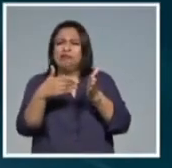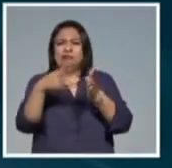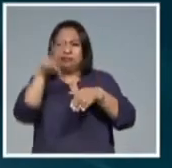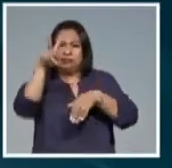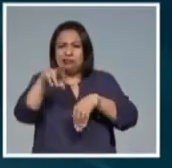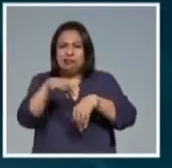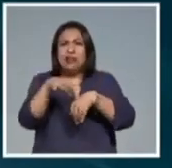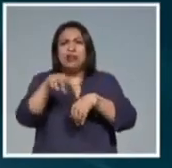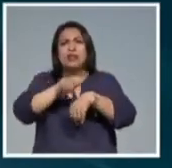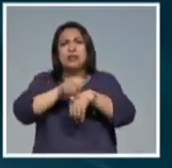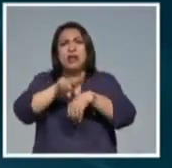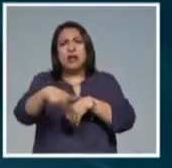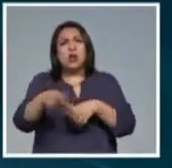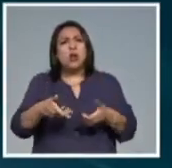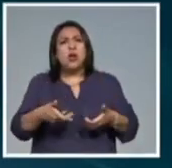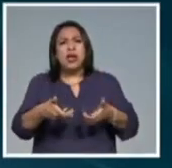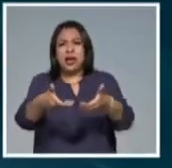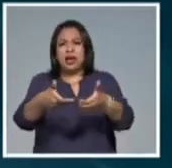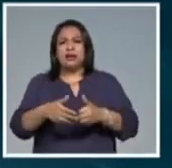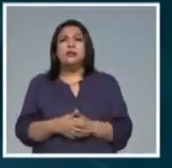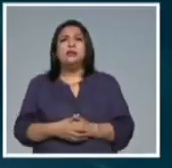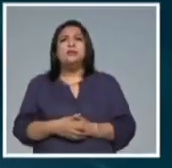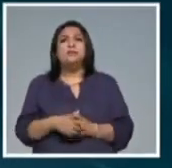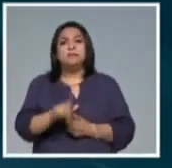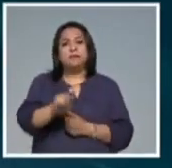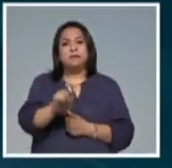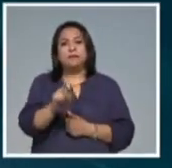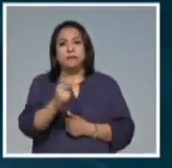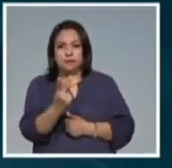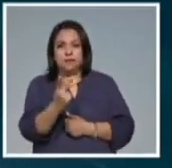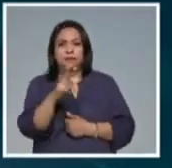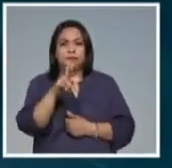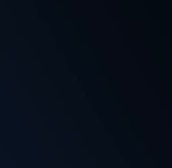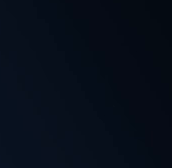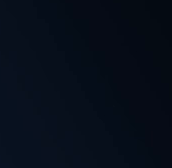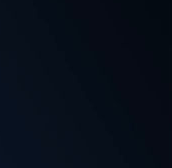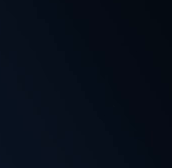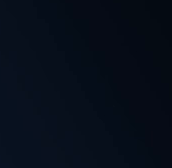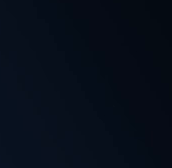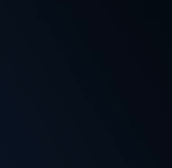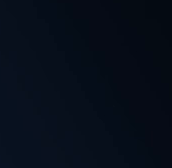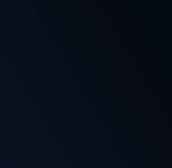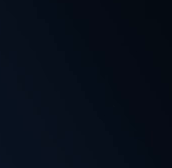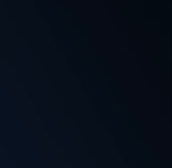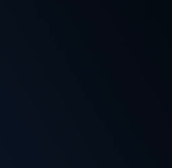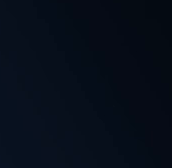cotidiana de nuestras calles. Para Canal 22, Roberto Frías.